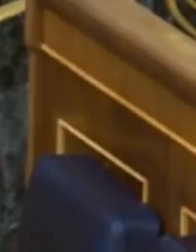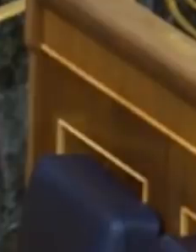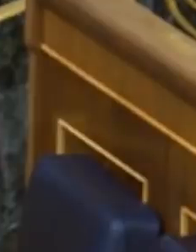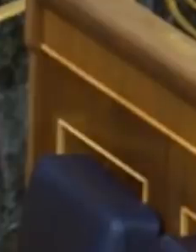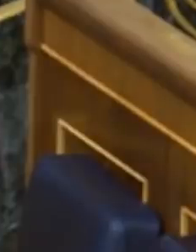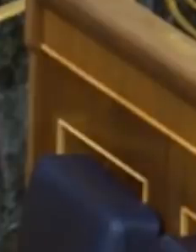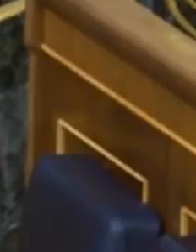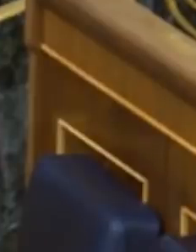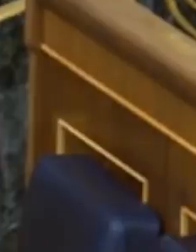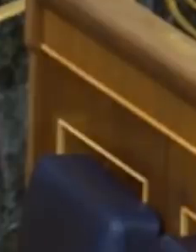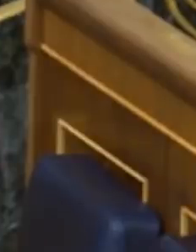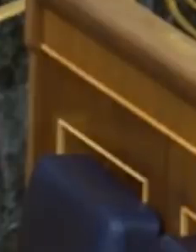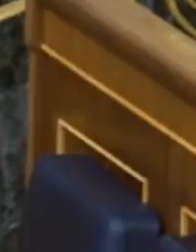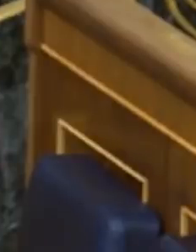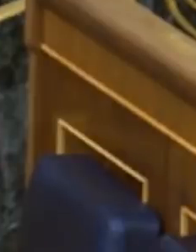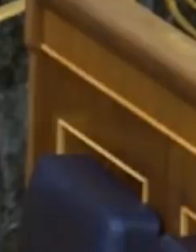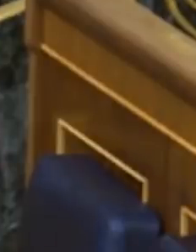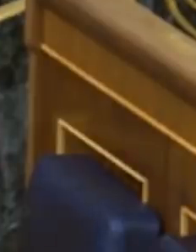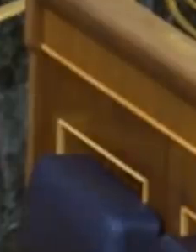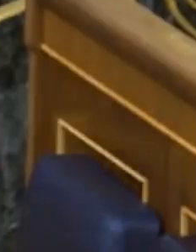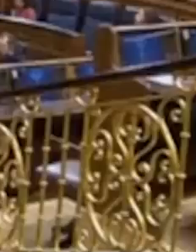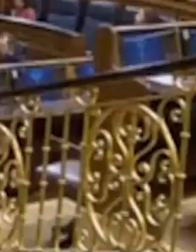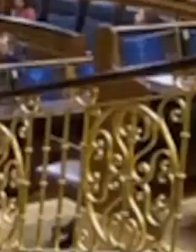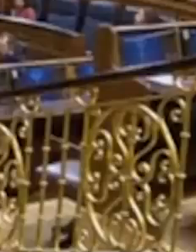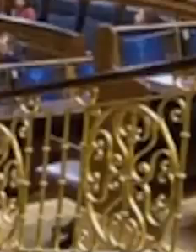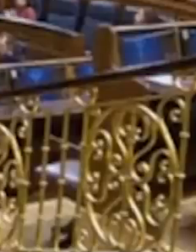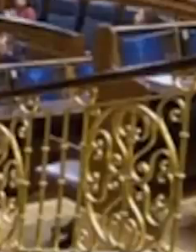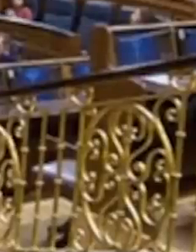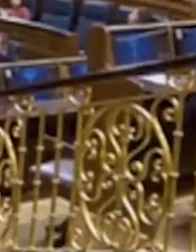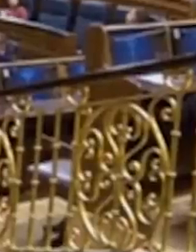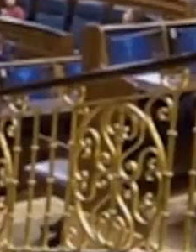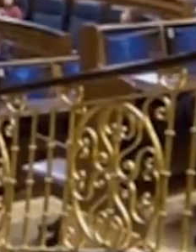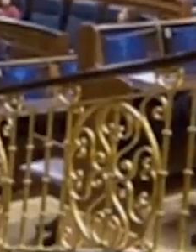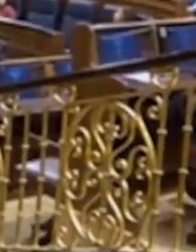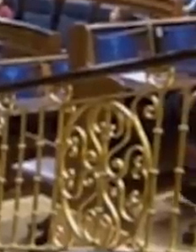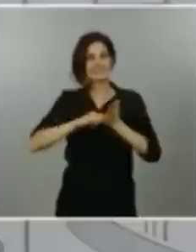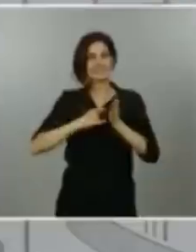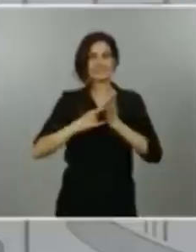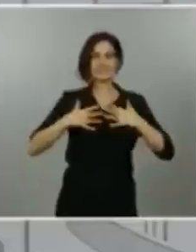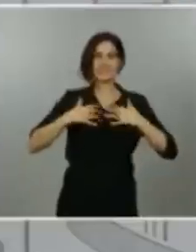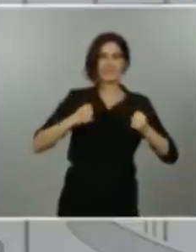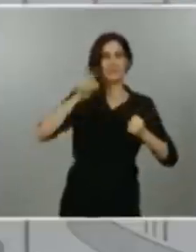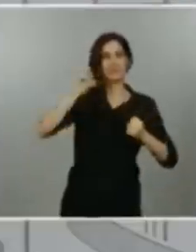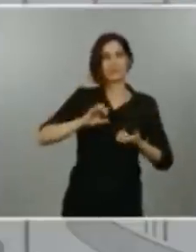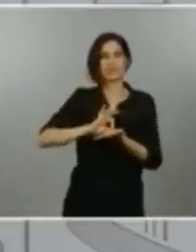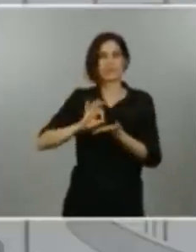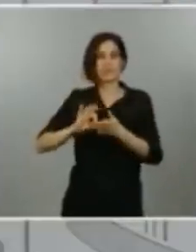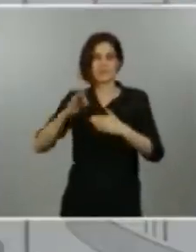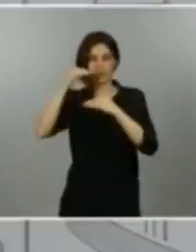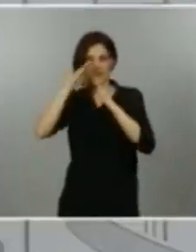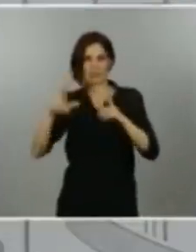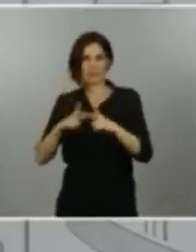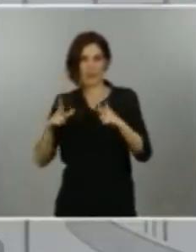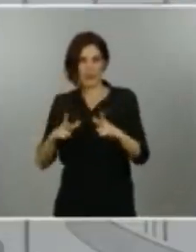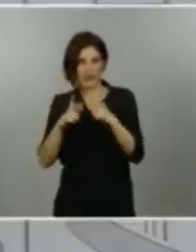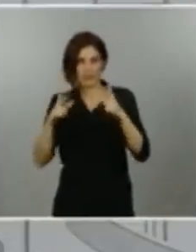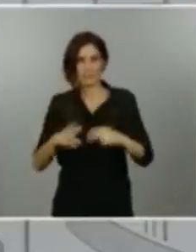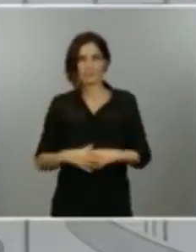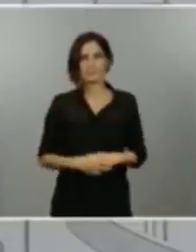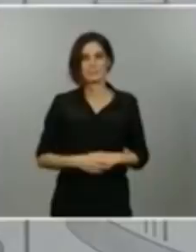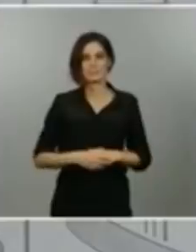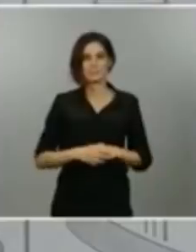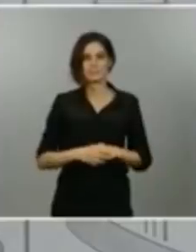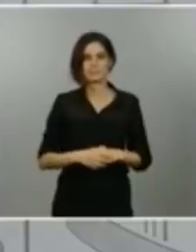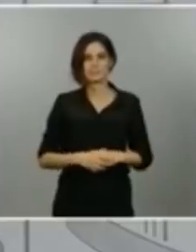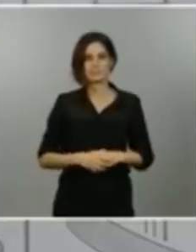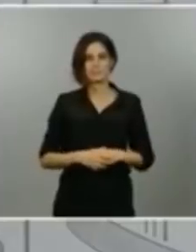costumbre que uno dice Pedro Sánchez y sus socios comunistas, porque a estas alturas debemos empezar a pensar seriamente que en efecto Pedro